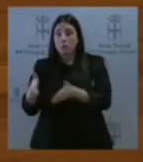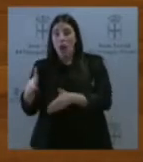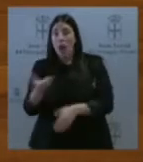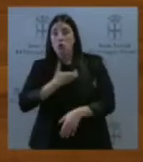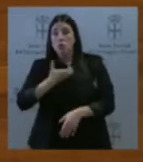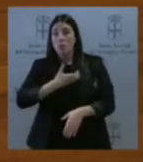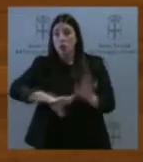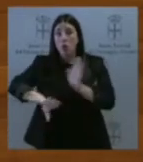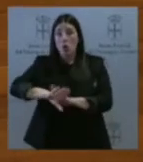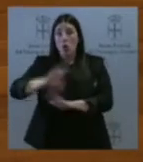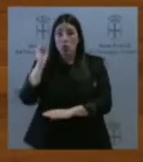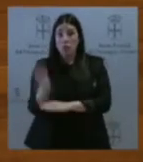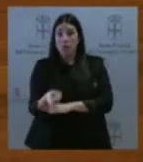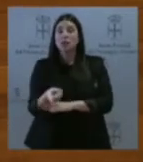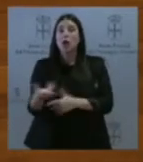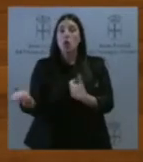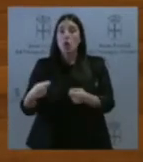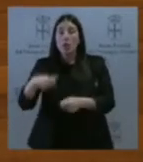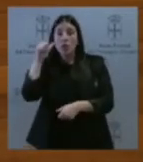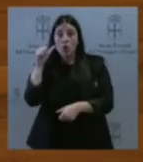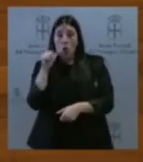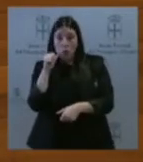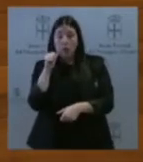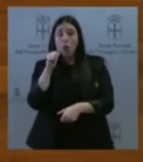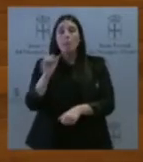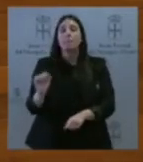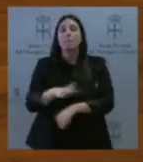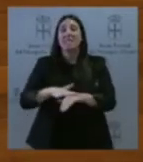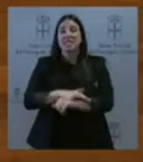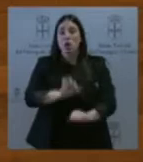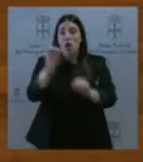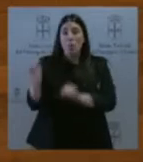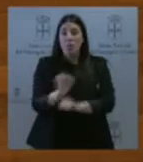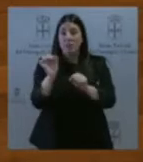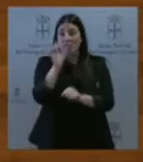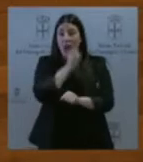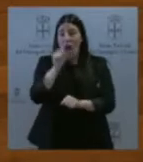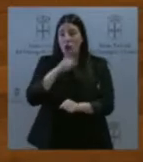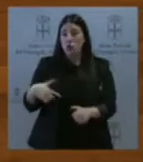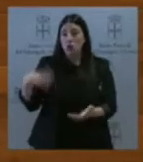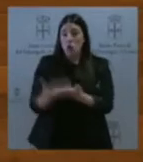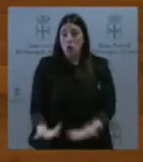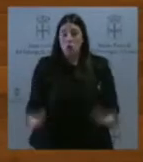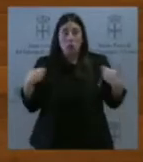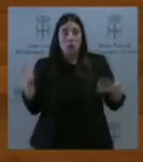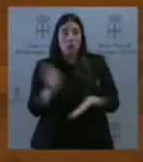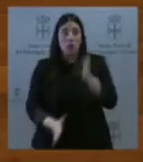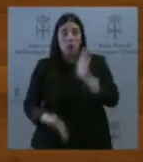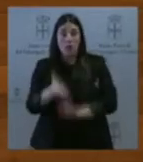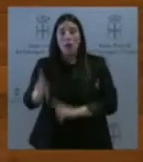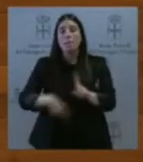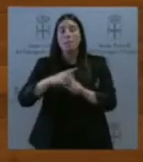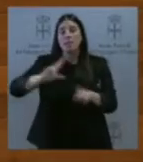un Ministerio de Defensa que durante décadas ha hecho omisión de su responsabilidad y un vicepresidente que goza de especial predicamento entre las